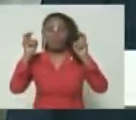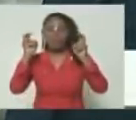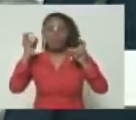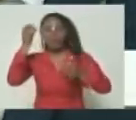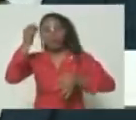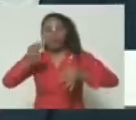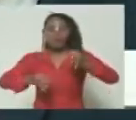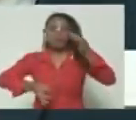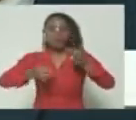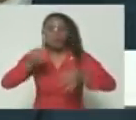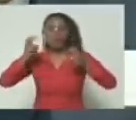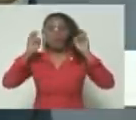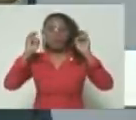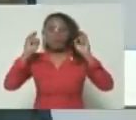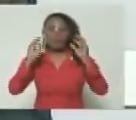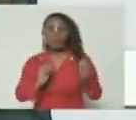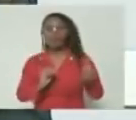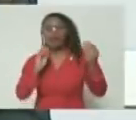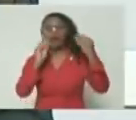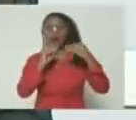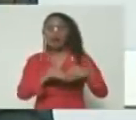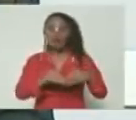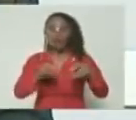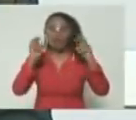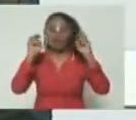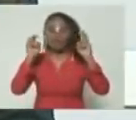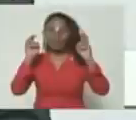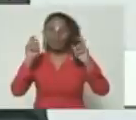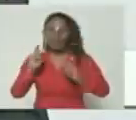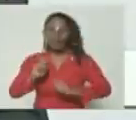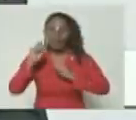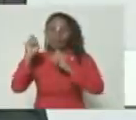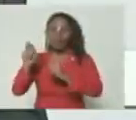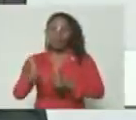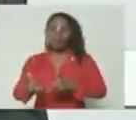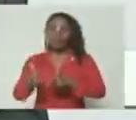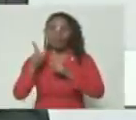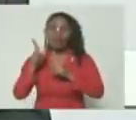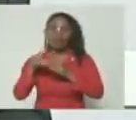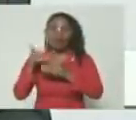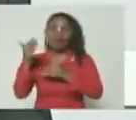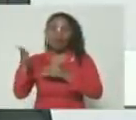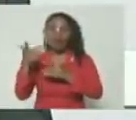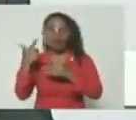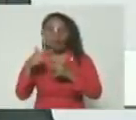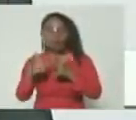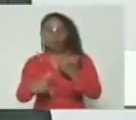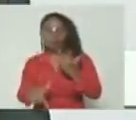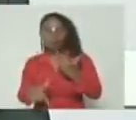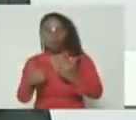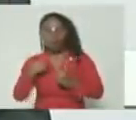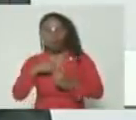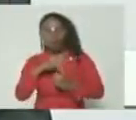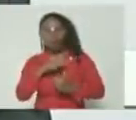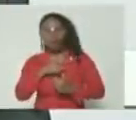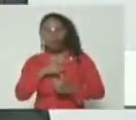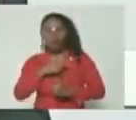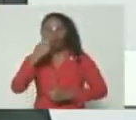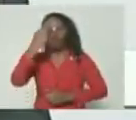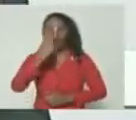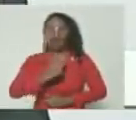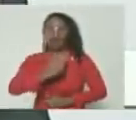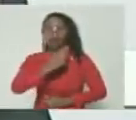jurídica, en materia de acuerdos, en materia de designación de autoridades en el exterior, etcétera. Nosotros le